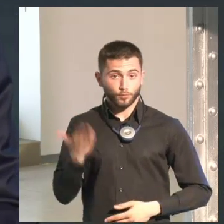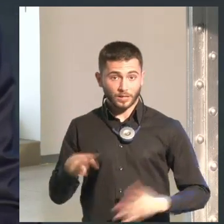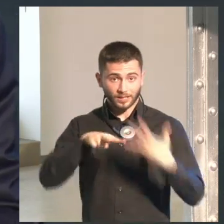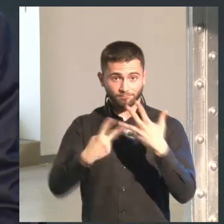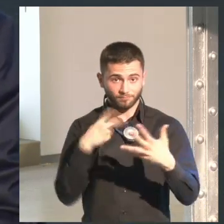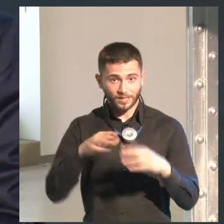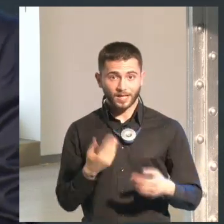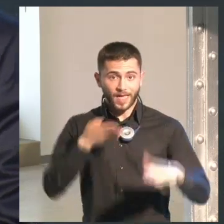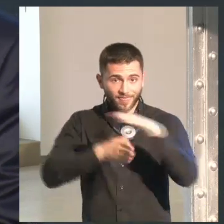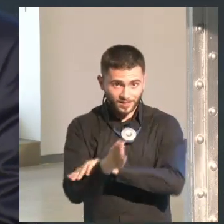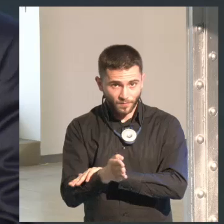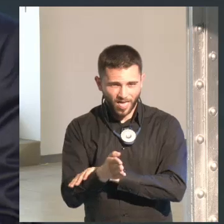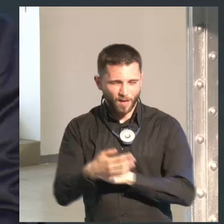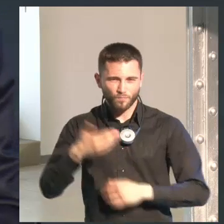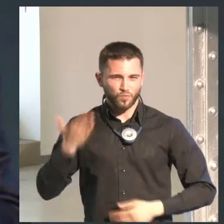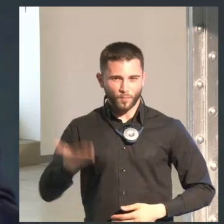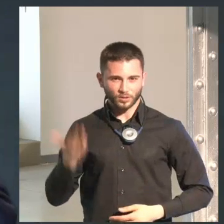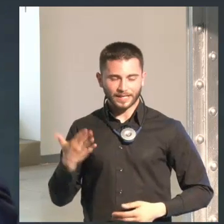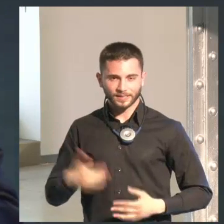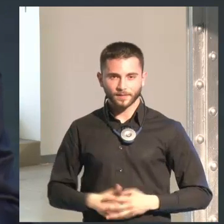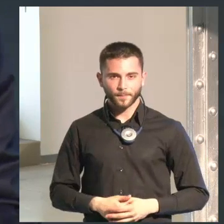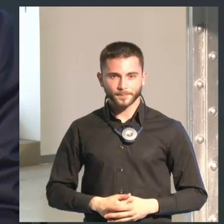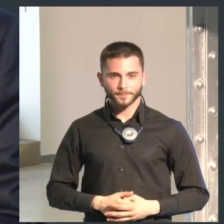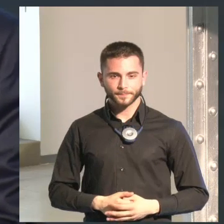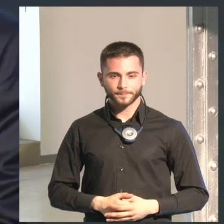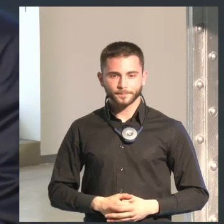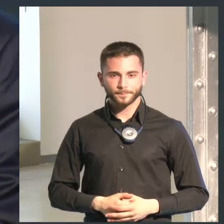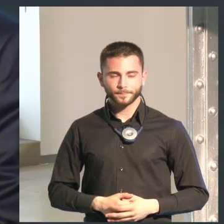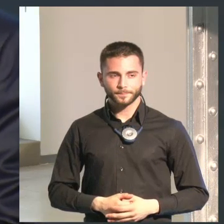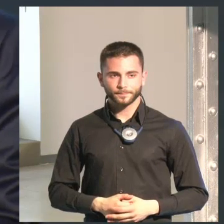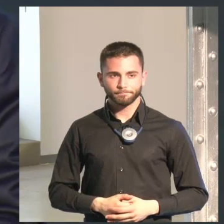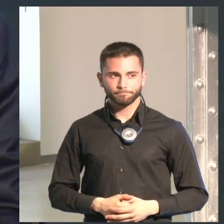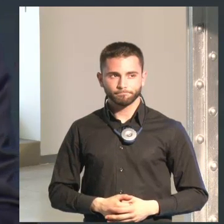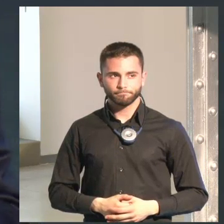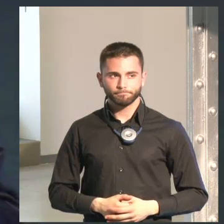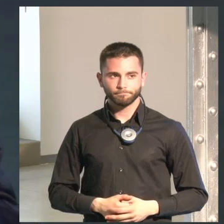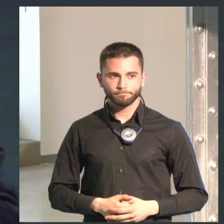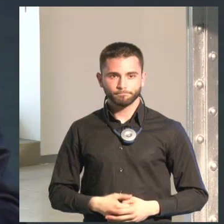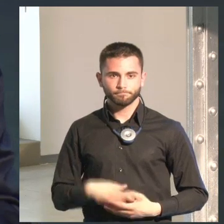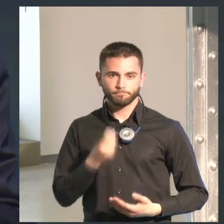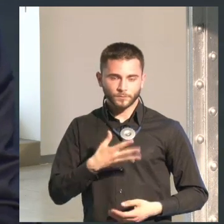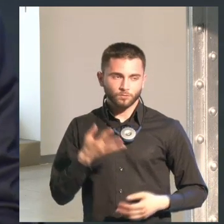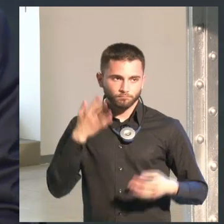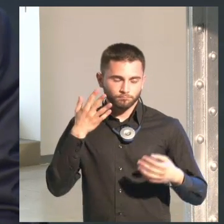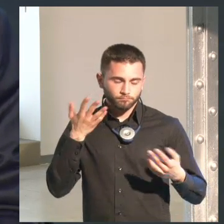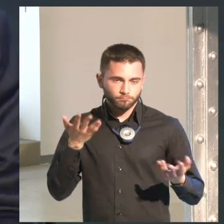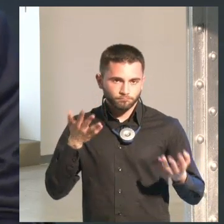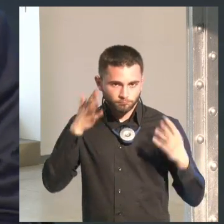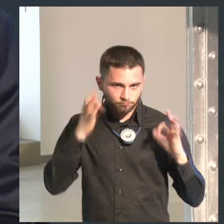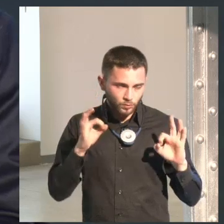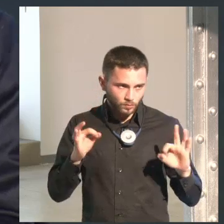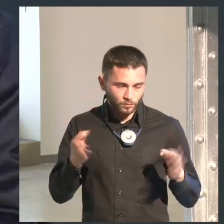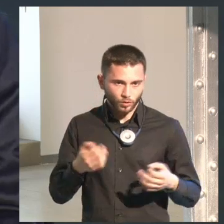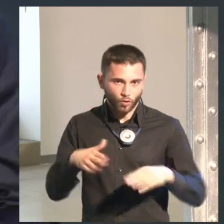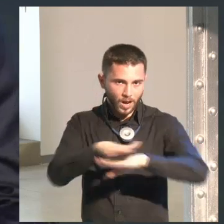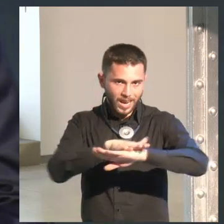transparencia y la facilidad de entender es muy, muy importante. Y bueno, evidentemente creemos que es la base